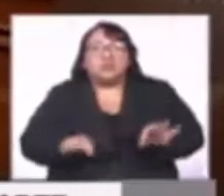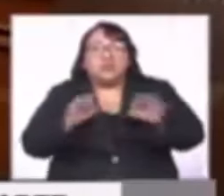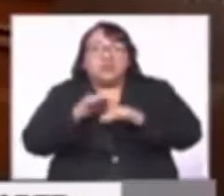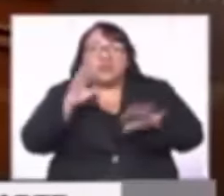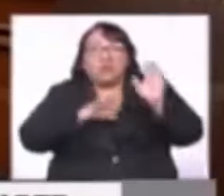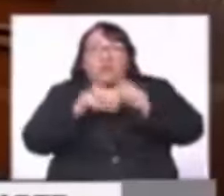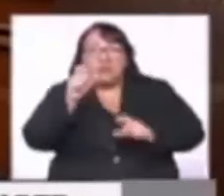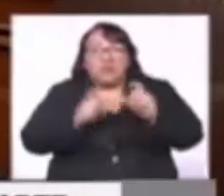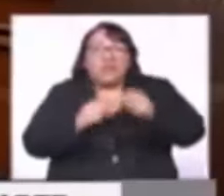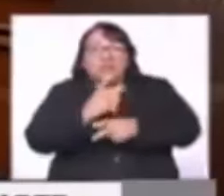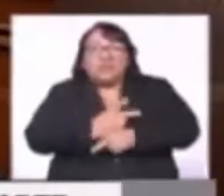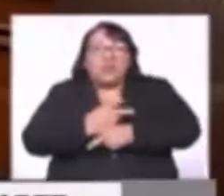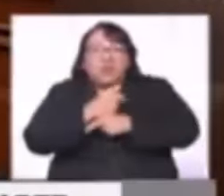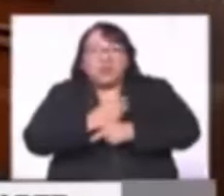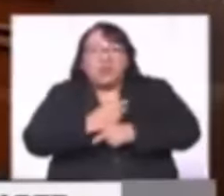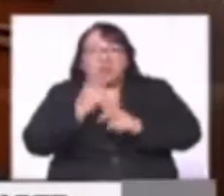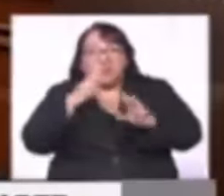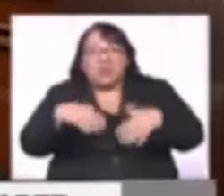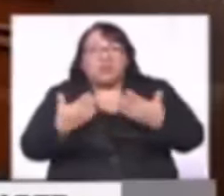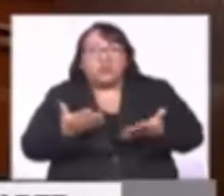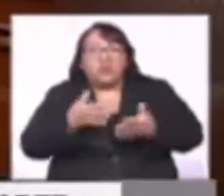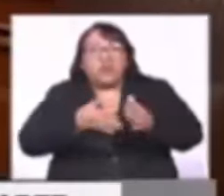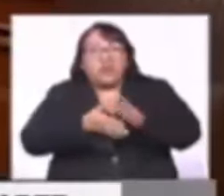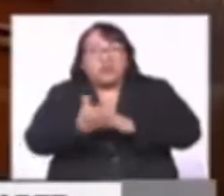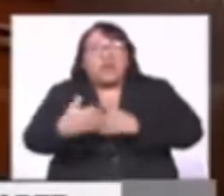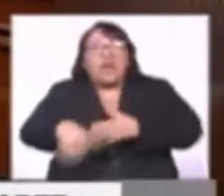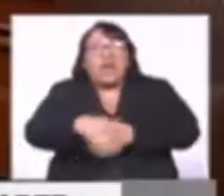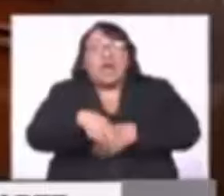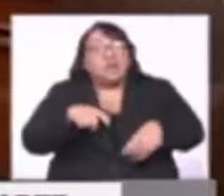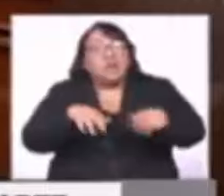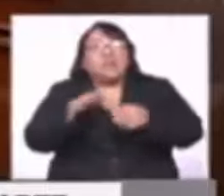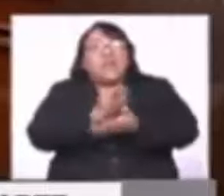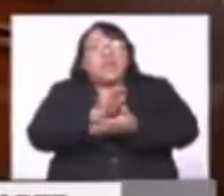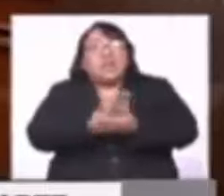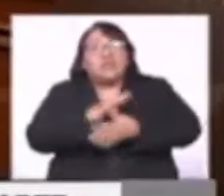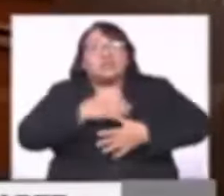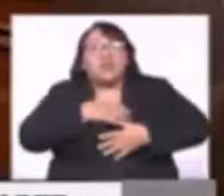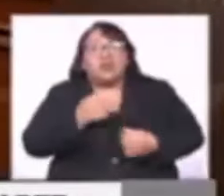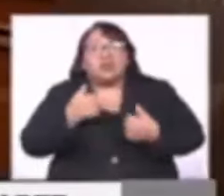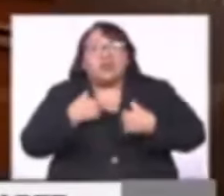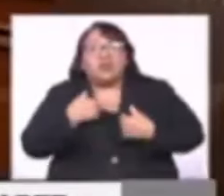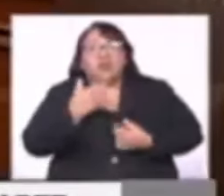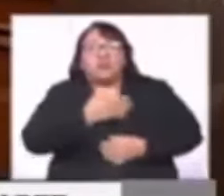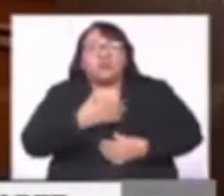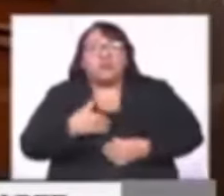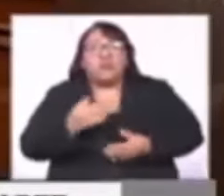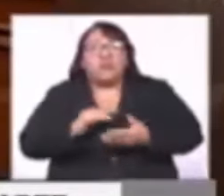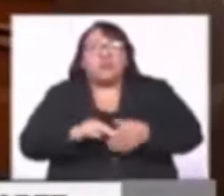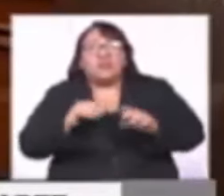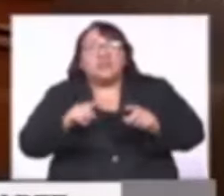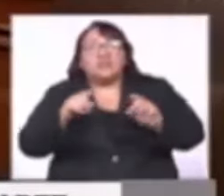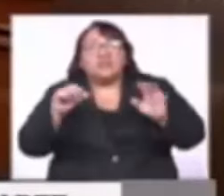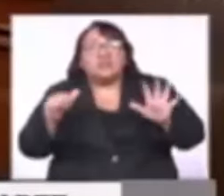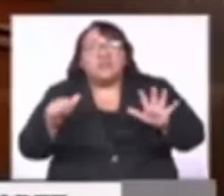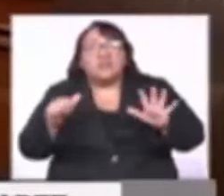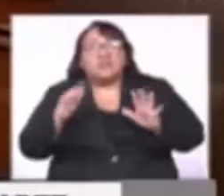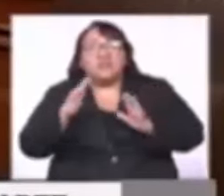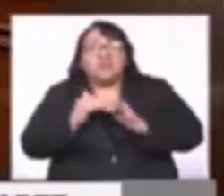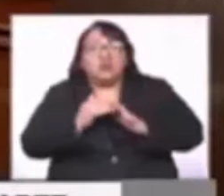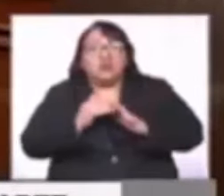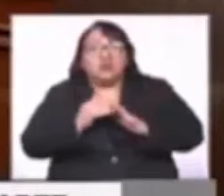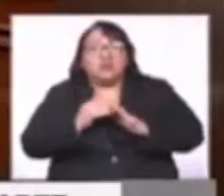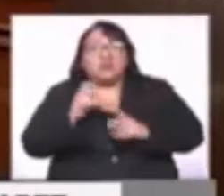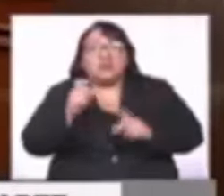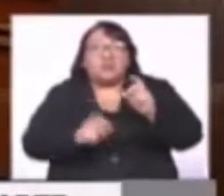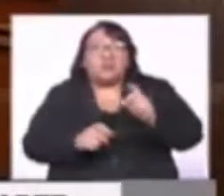gente, a la seguridad para poder pasear tranquilos por las calles, a la salud. Tenemos, presidente, más de 16 millones